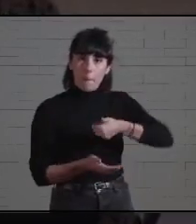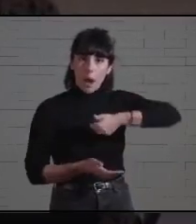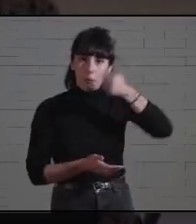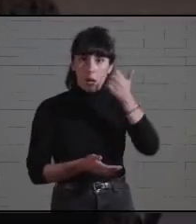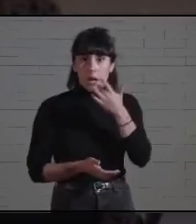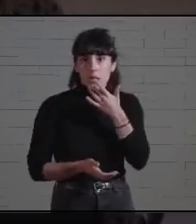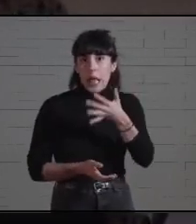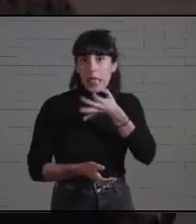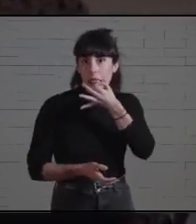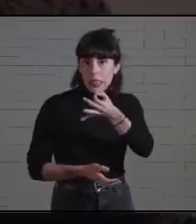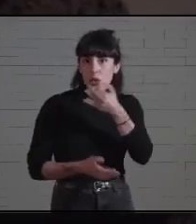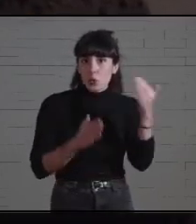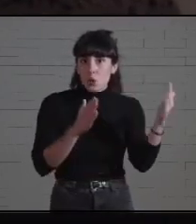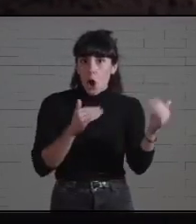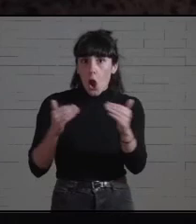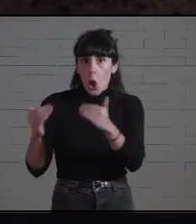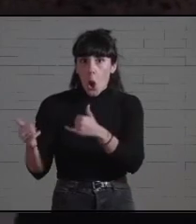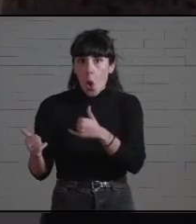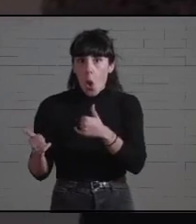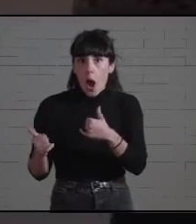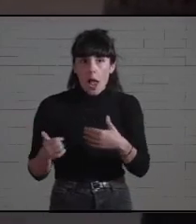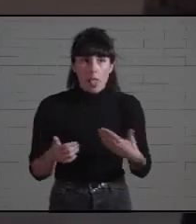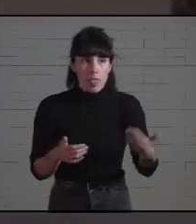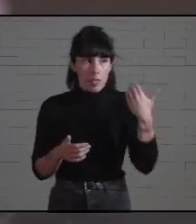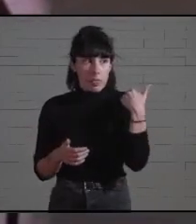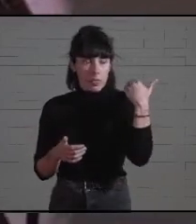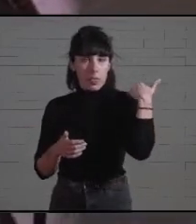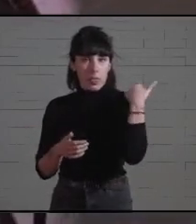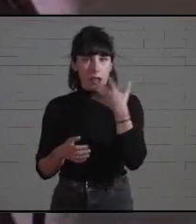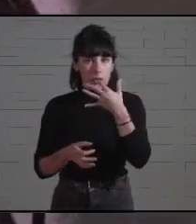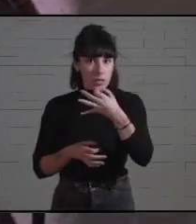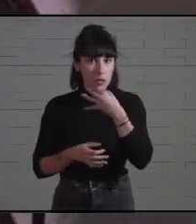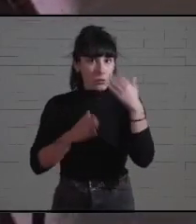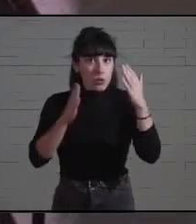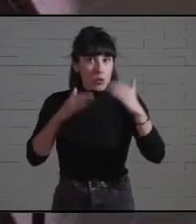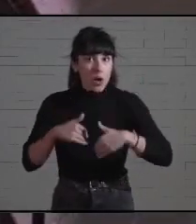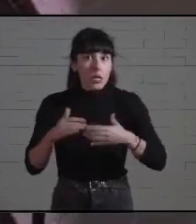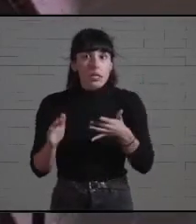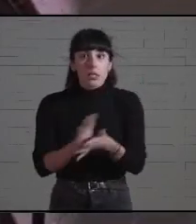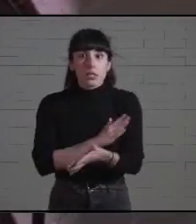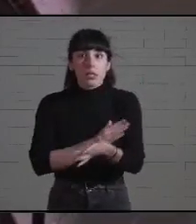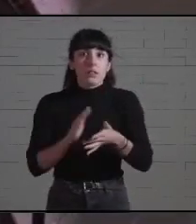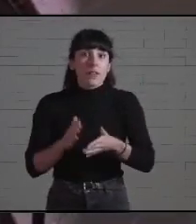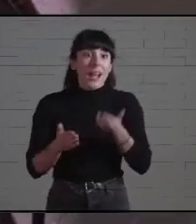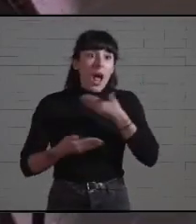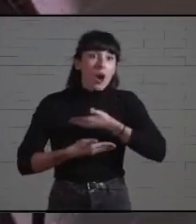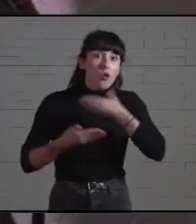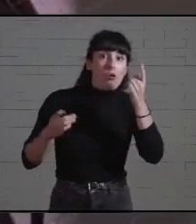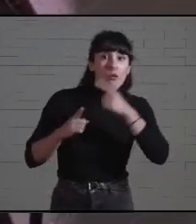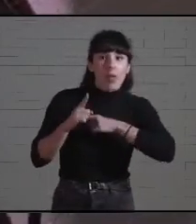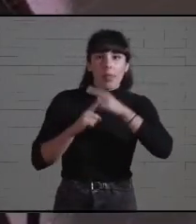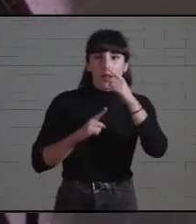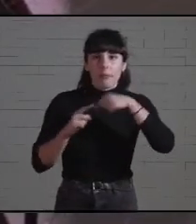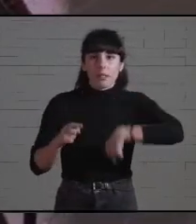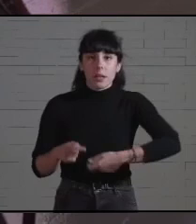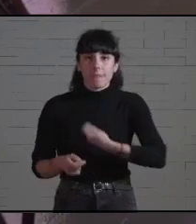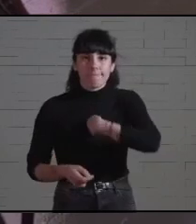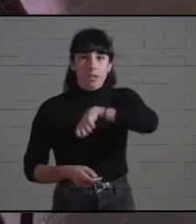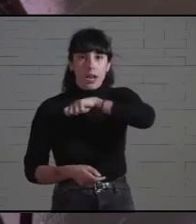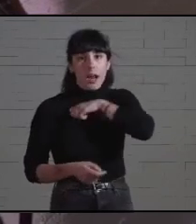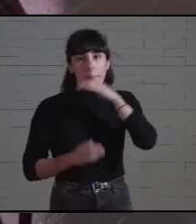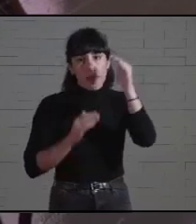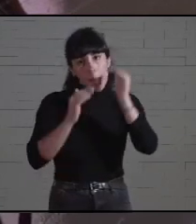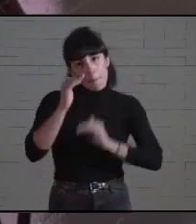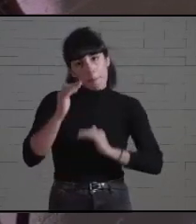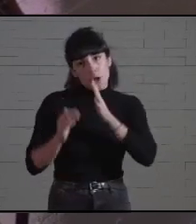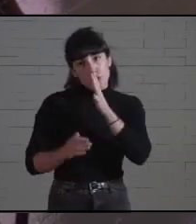no se hace y se lleva décadas sin hacer, pues es de verdad que los niveles de confianza generalizado en este país son menores que